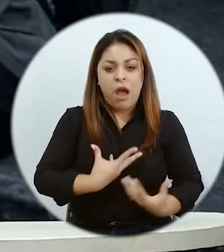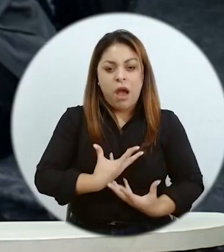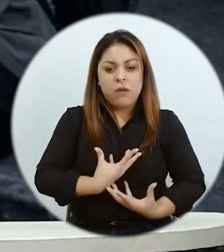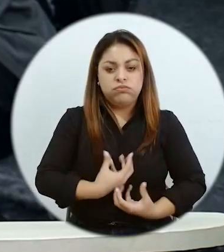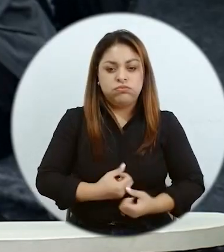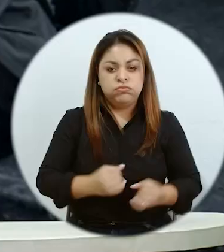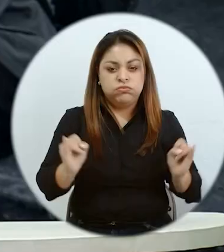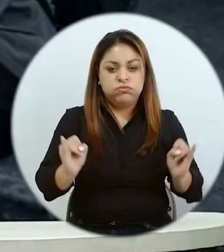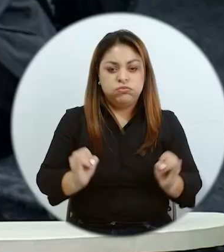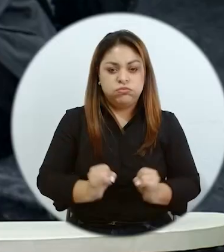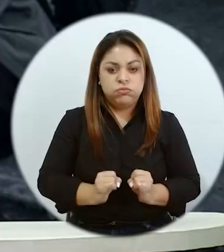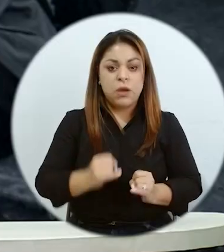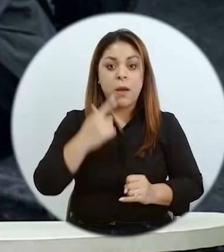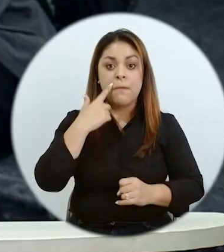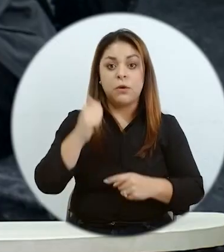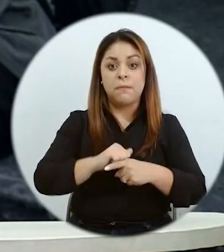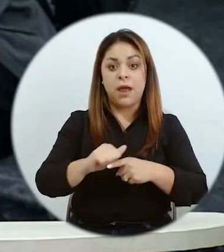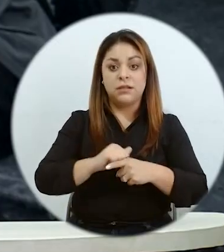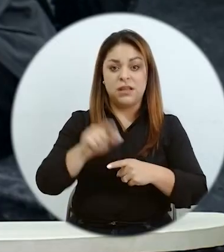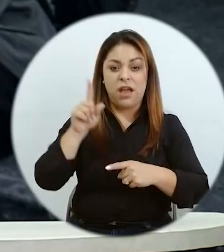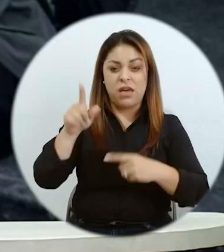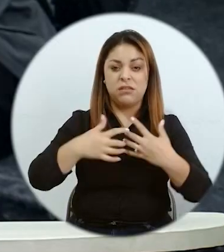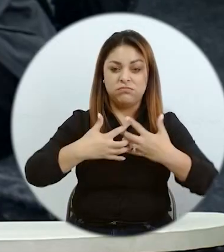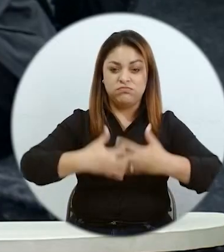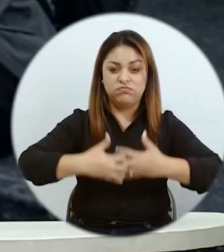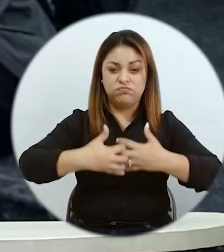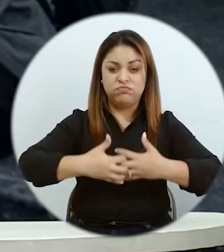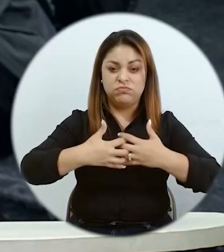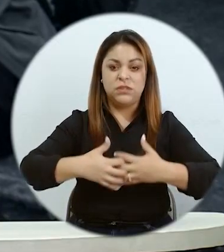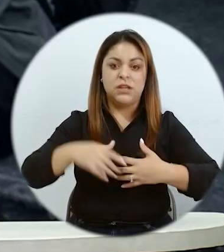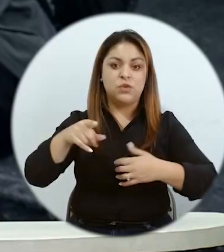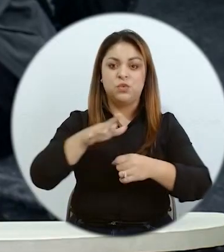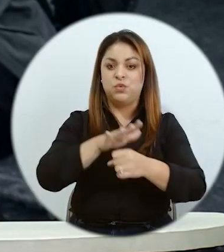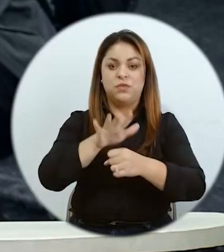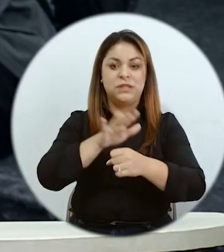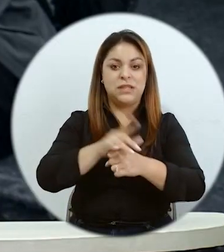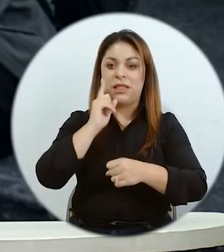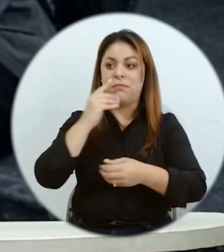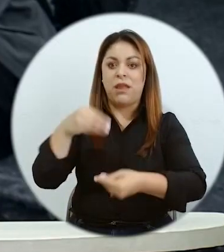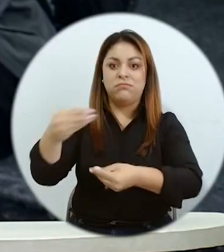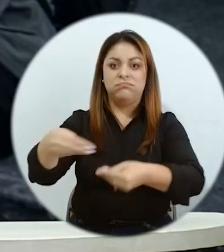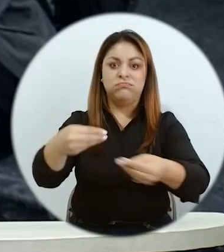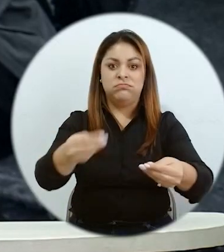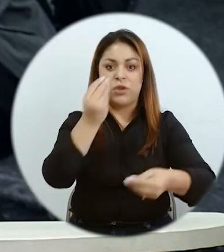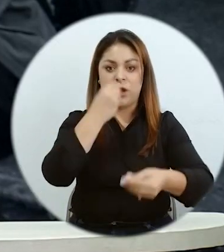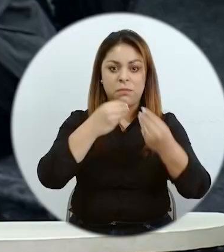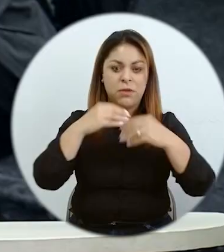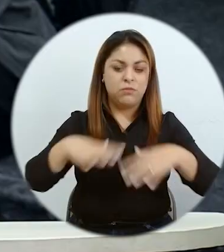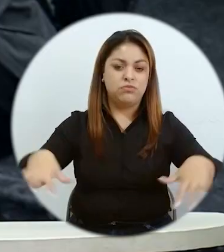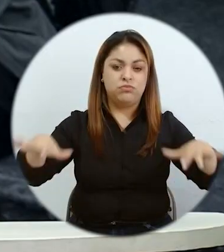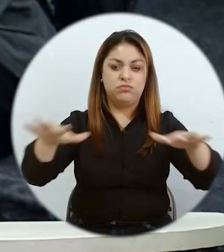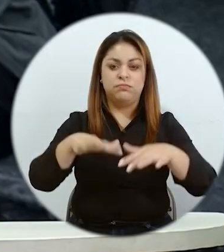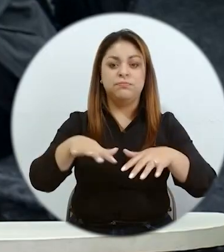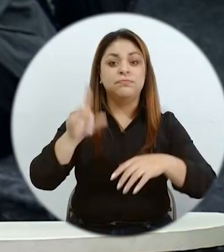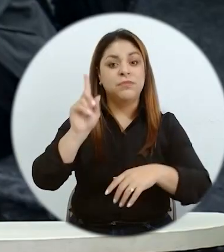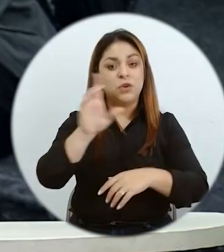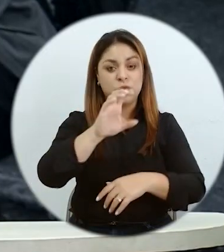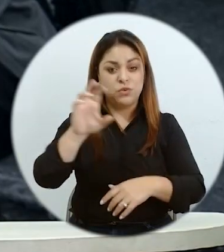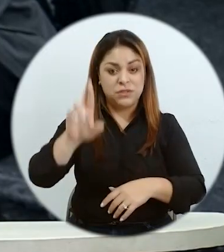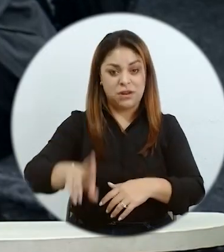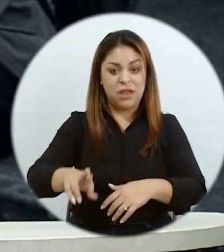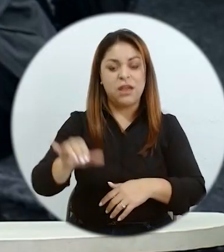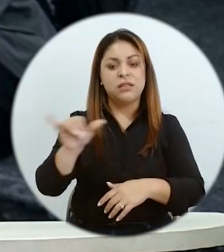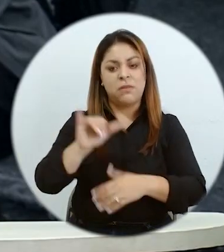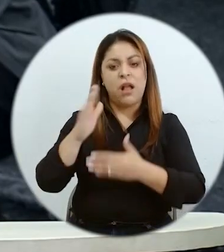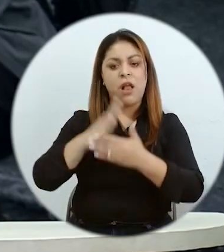cadena agroindustrial no son suficientes para alimentar a la humanidad. No obstante, tanto aquí en Costa Rica como en muchos otros países del mundo se